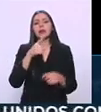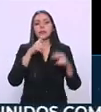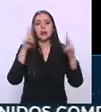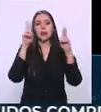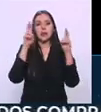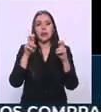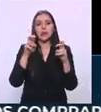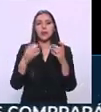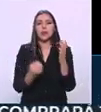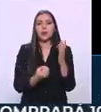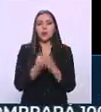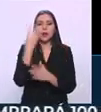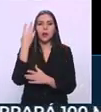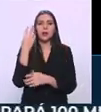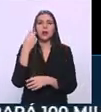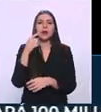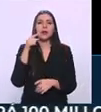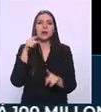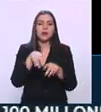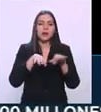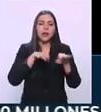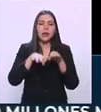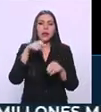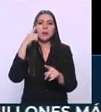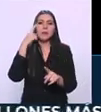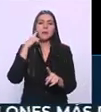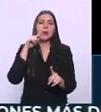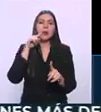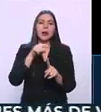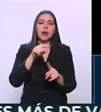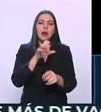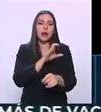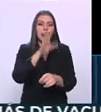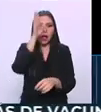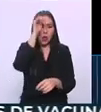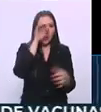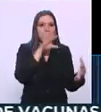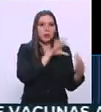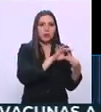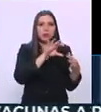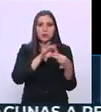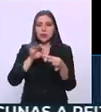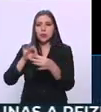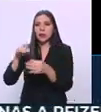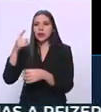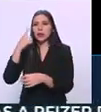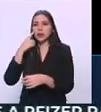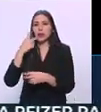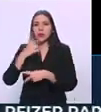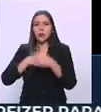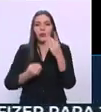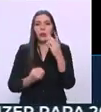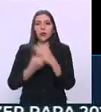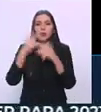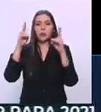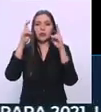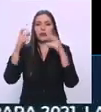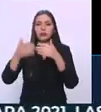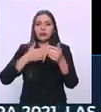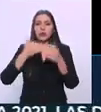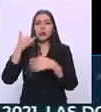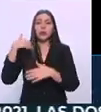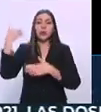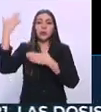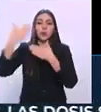coordinar estos acuerdos que sean necesarios para hacer todo lo posible y tener para la próxima temporada